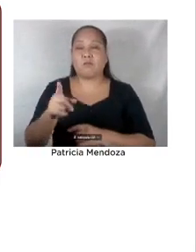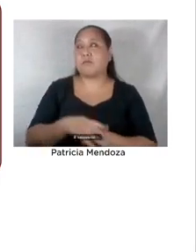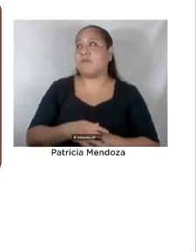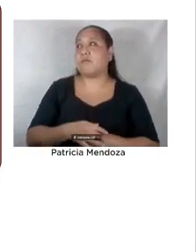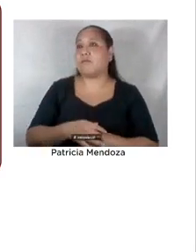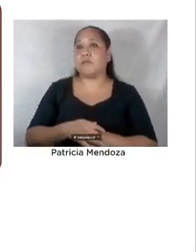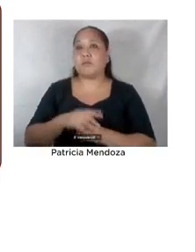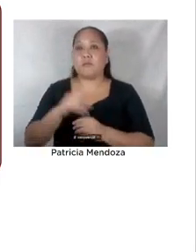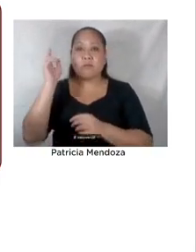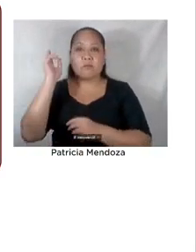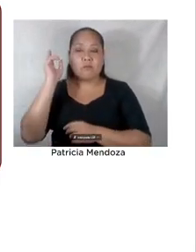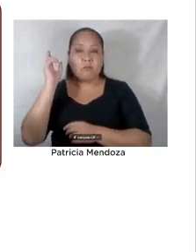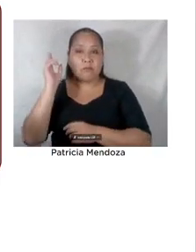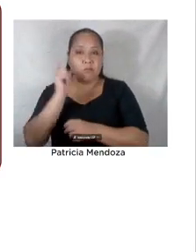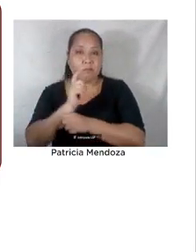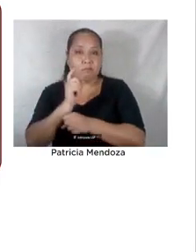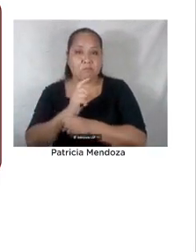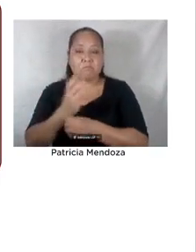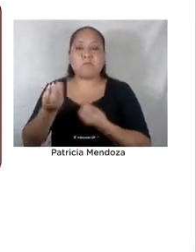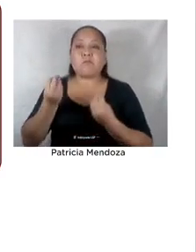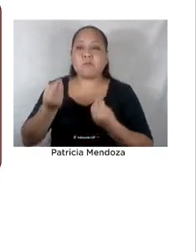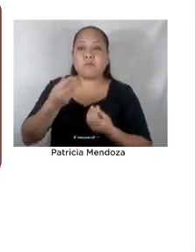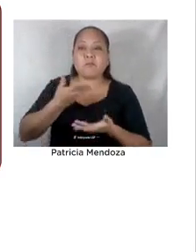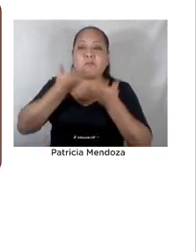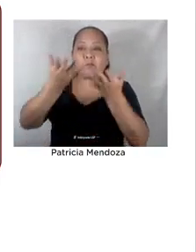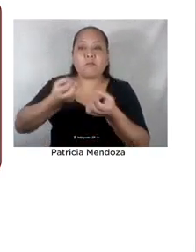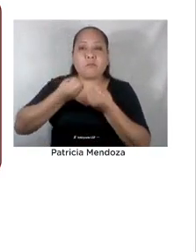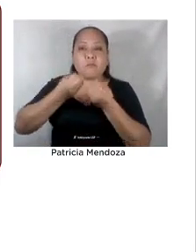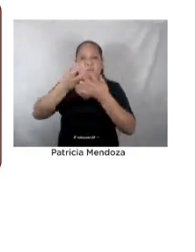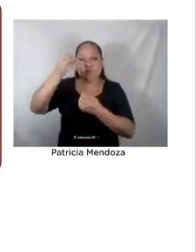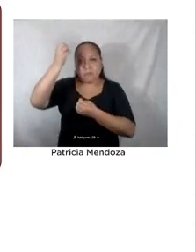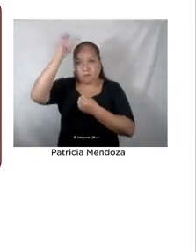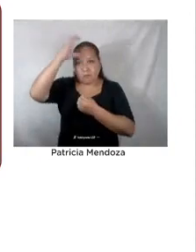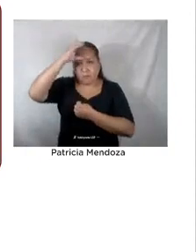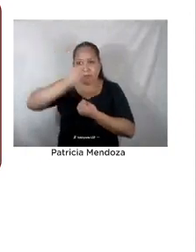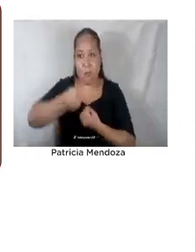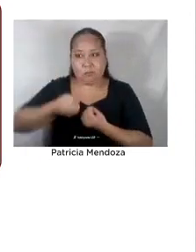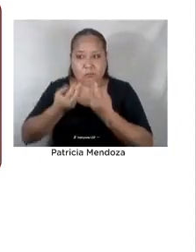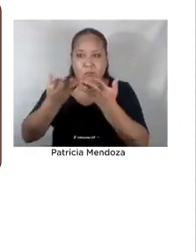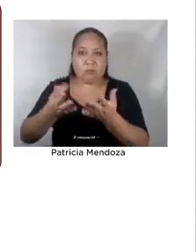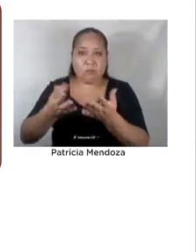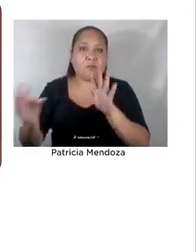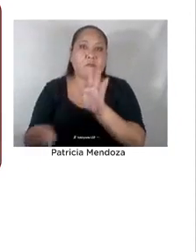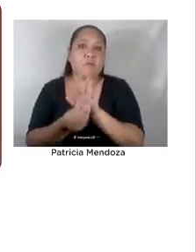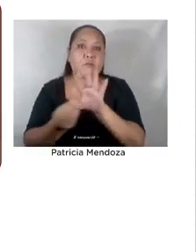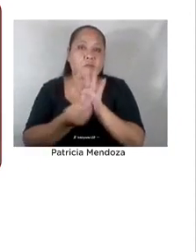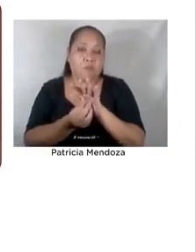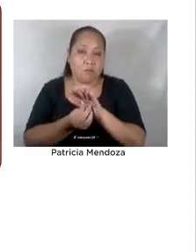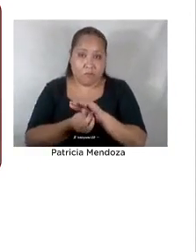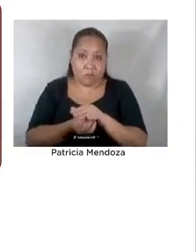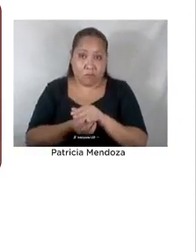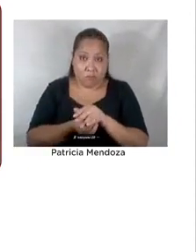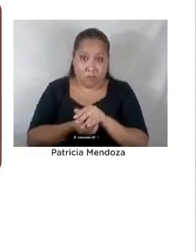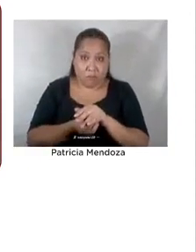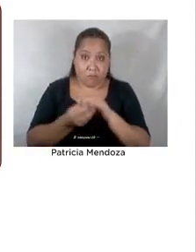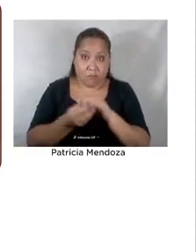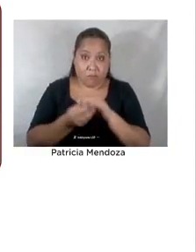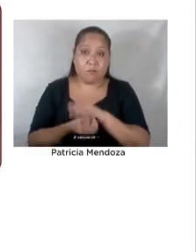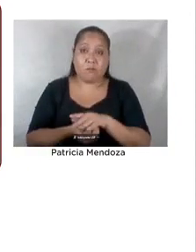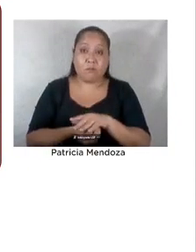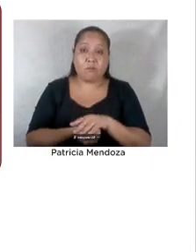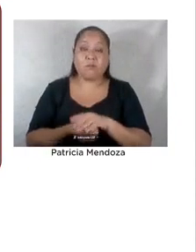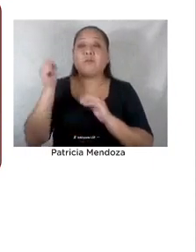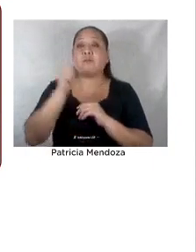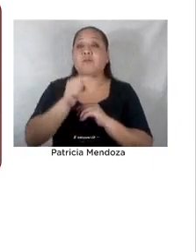pedagógicas en donde hay una mayor efectividad en la transmisión del conocimiento, que puedan sumarse a una actividad de forma proactiva para